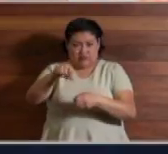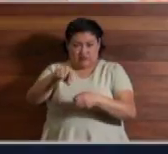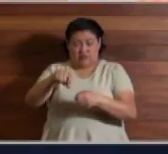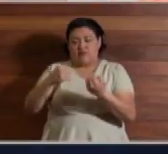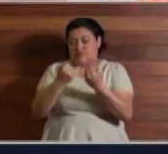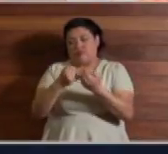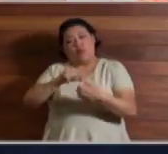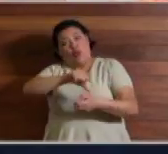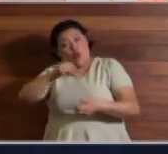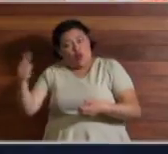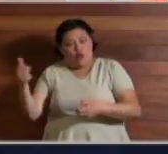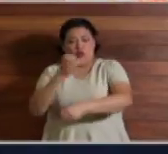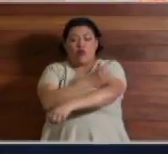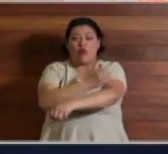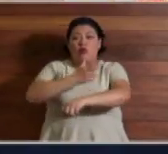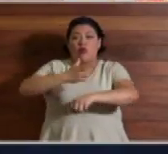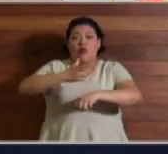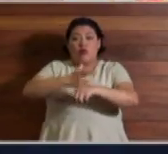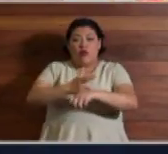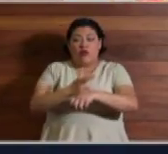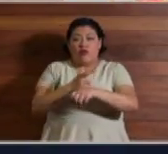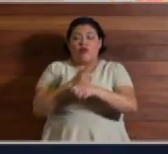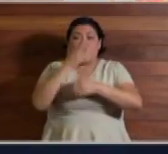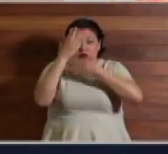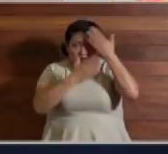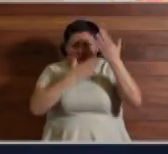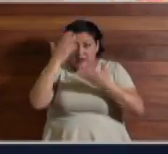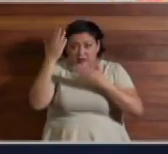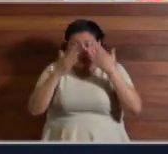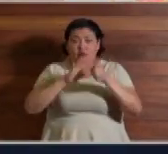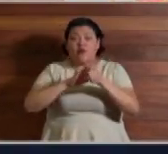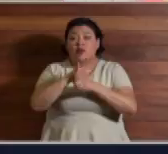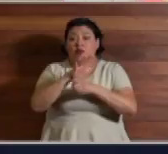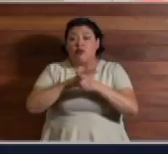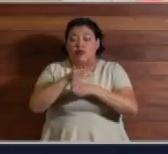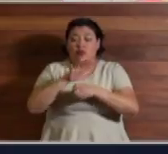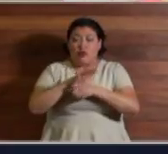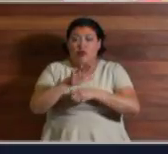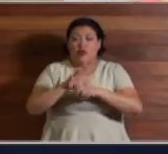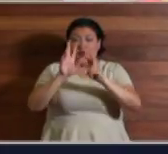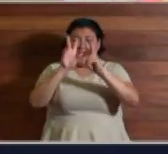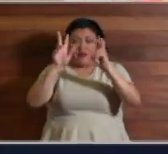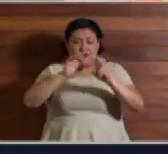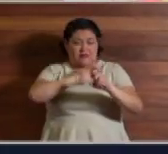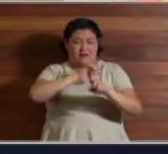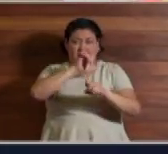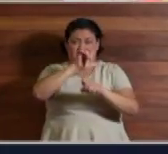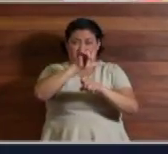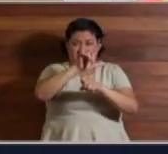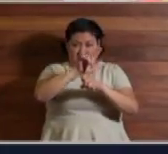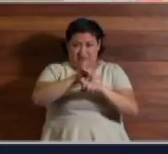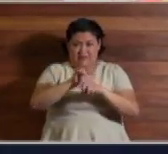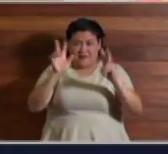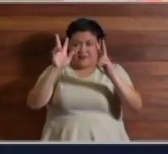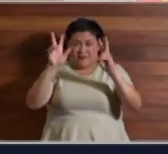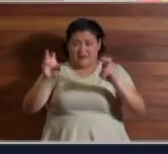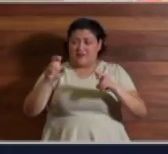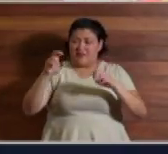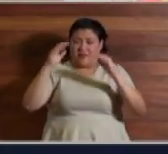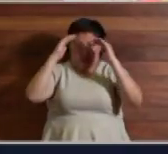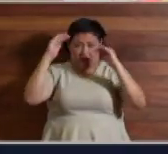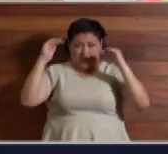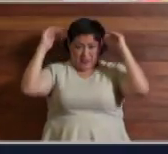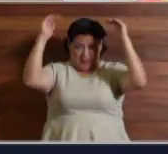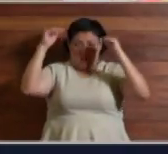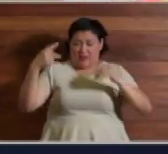coordinador académico de la Especialización en Desarrollo Social del Programa Único de Especializaciones de la División de Estudios de Posgrado